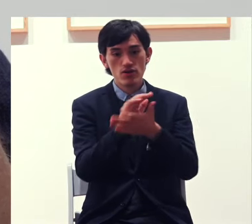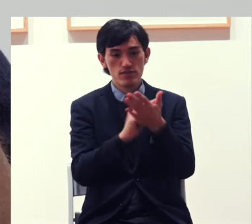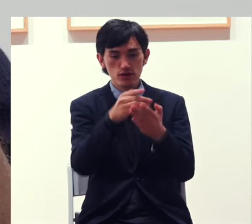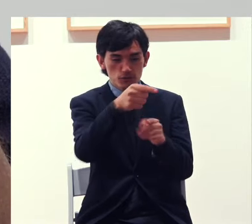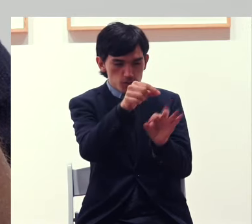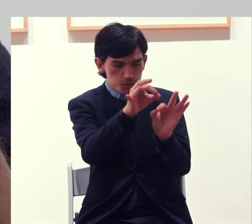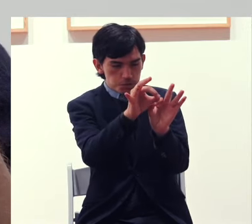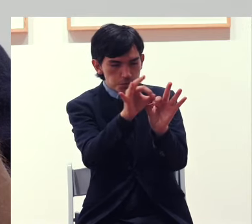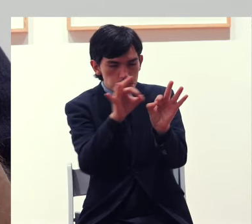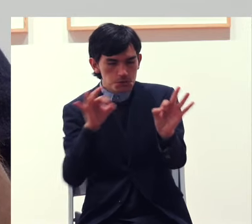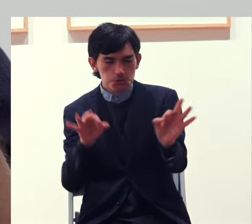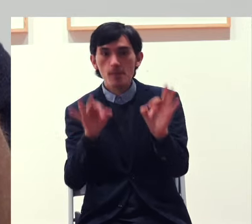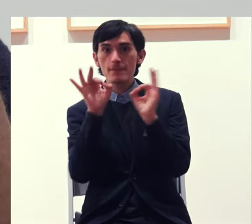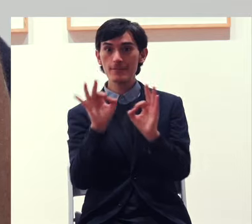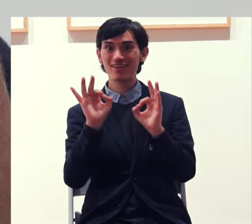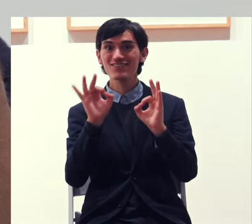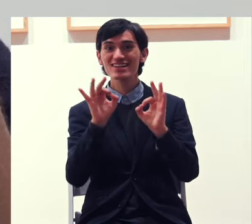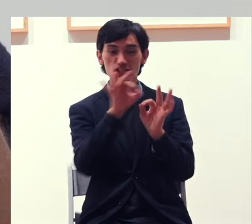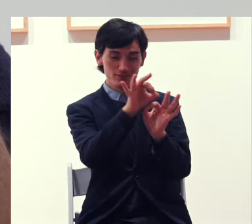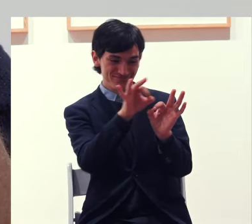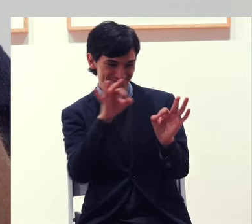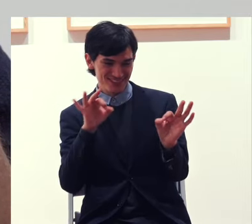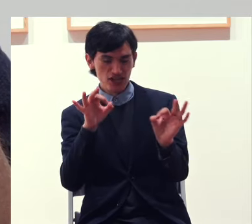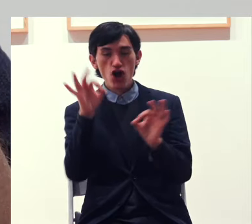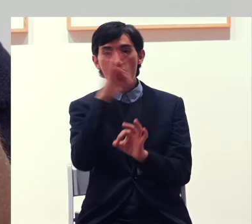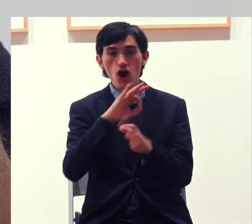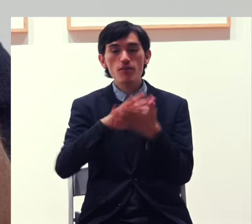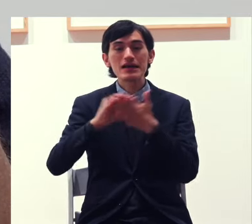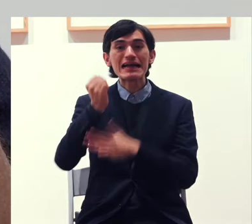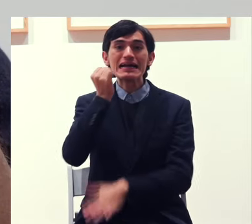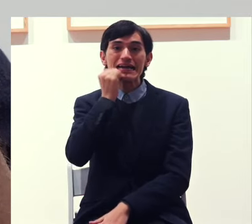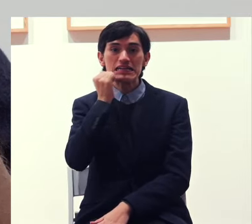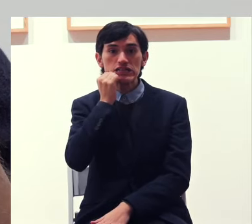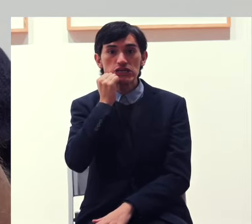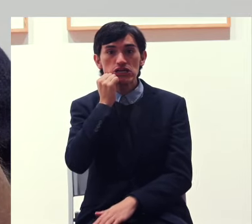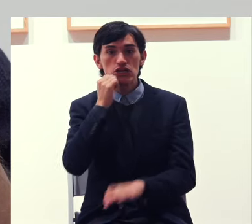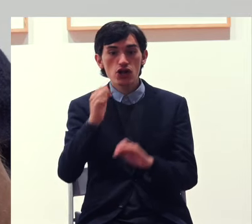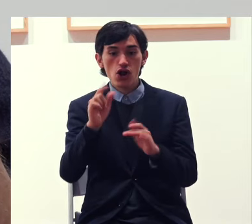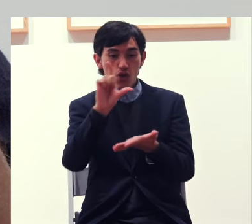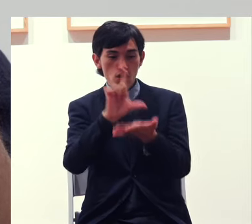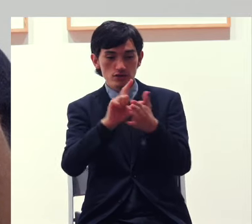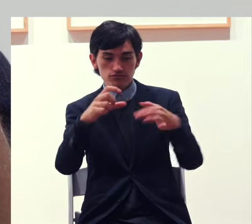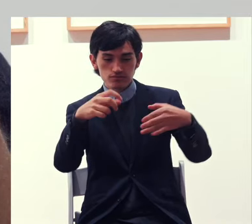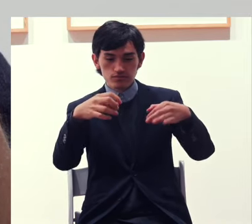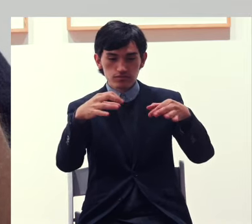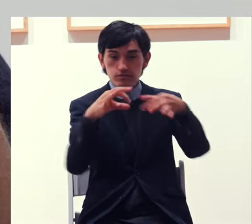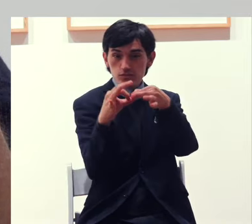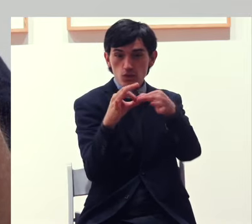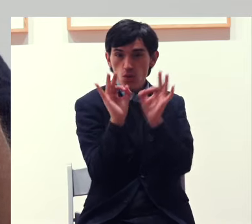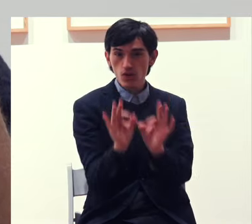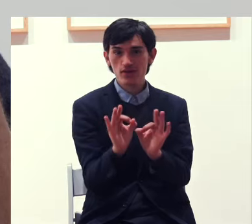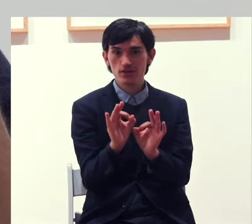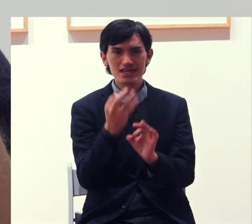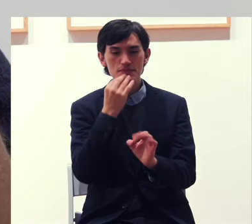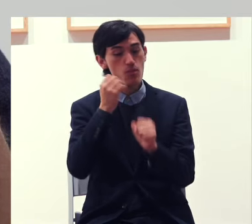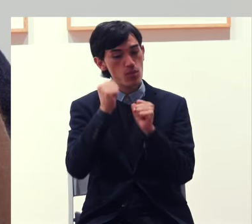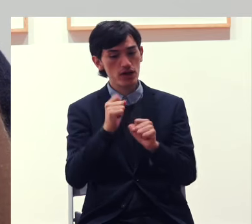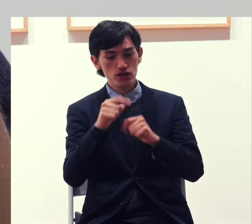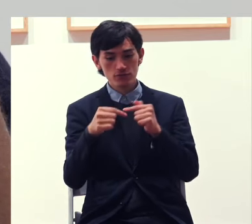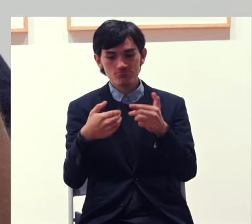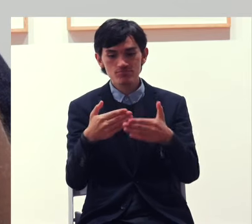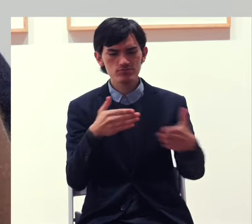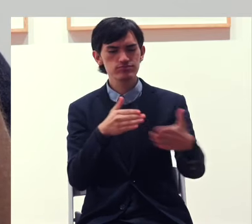mal, si los cortes o los tijeretazos son certeros o si los restos de cartón han sido colocados en su justo lugar.